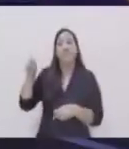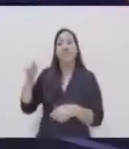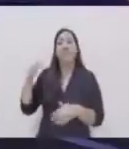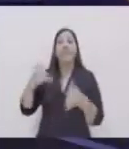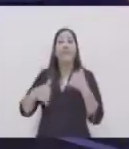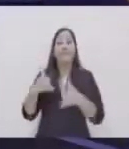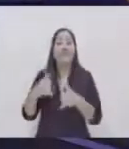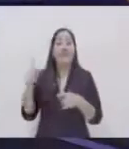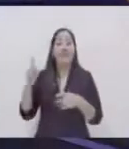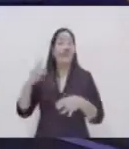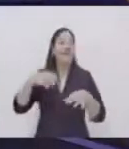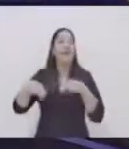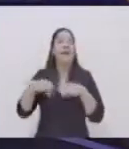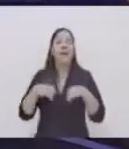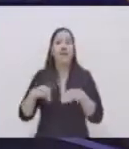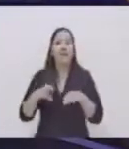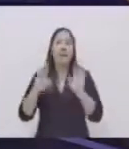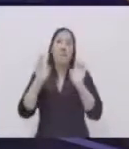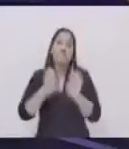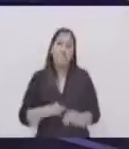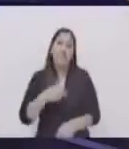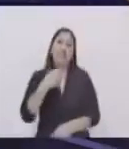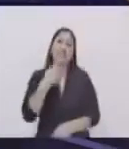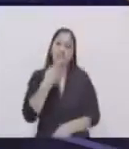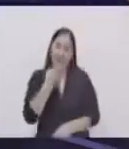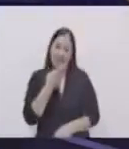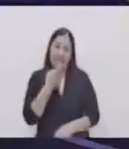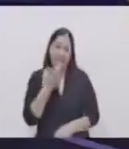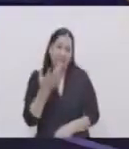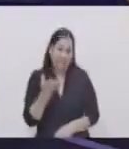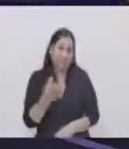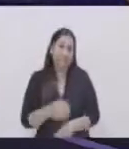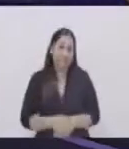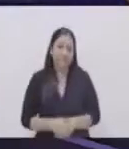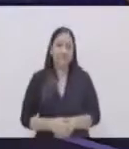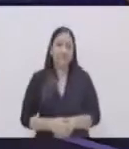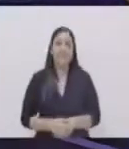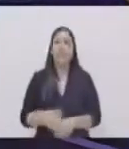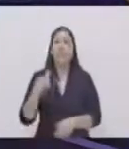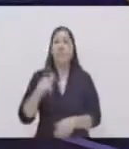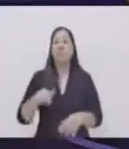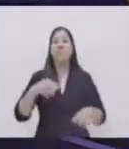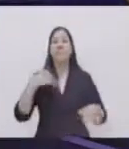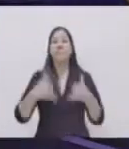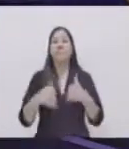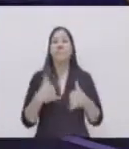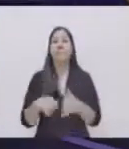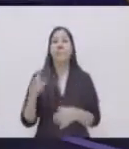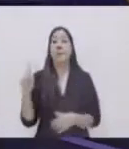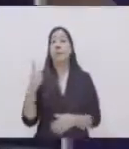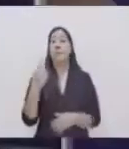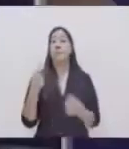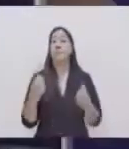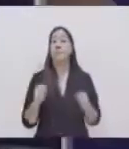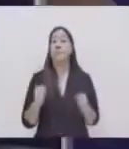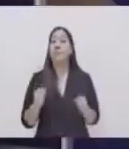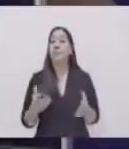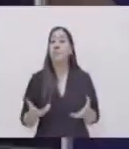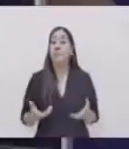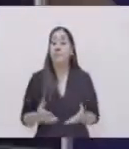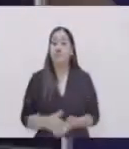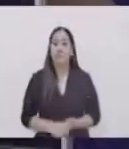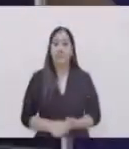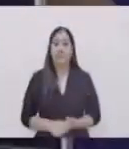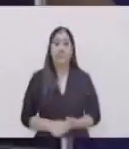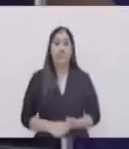que vamos a comenzar entonces haciendo unas pequeñas dinámicas. Lo primero que vamos a hacer es